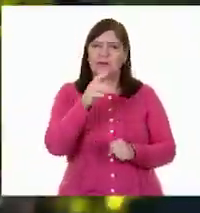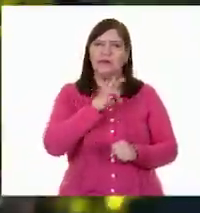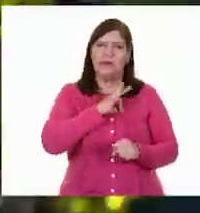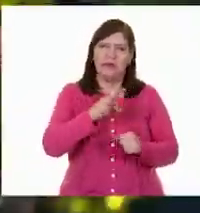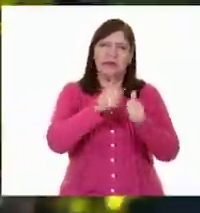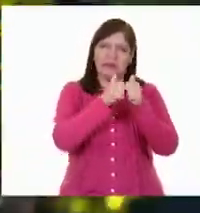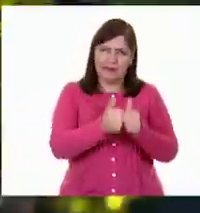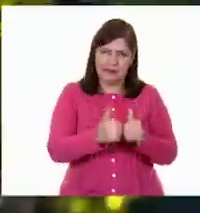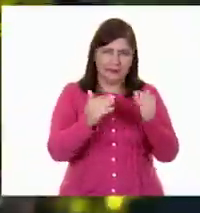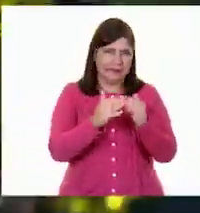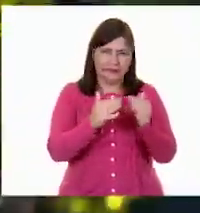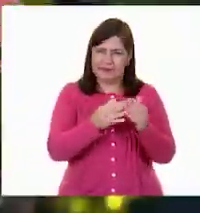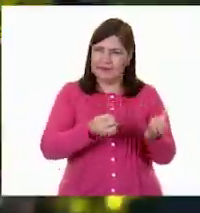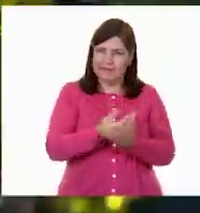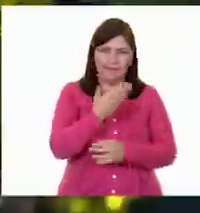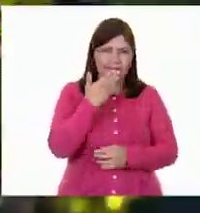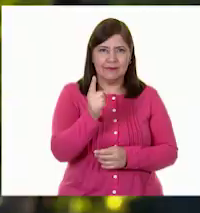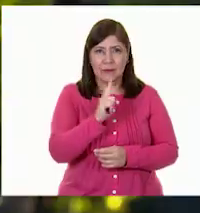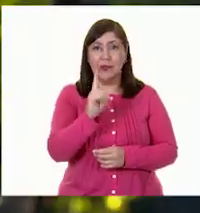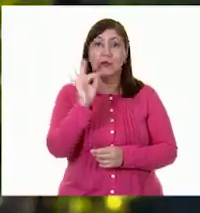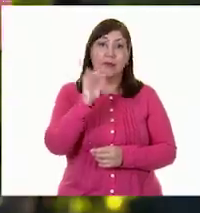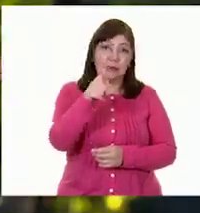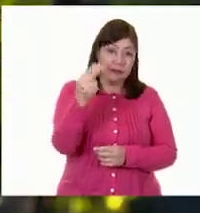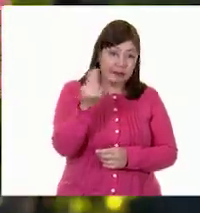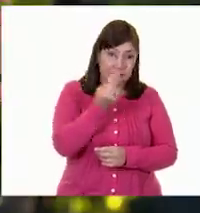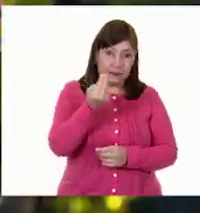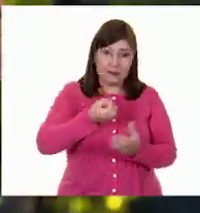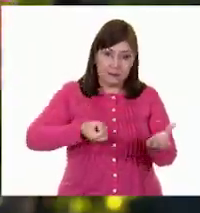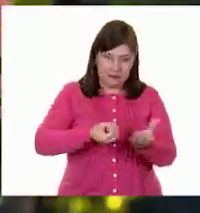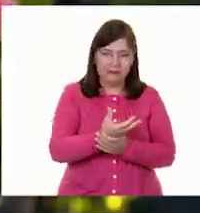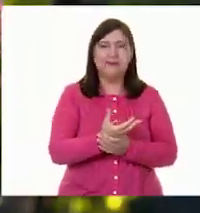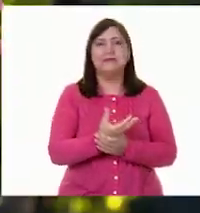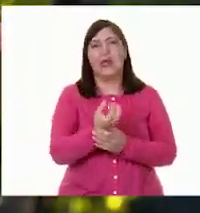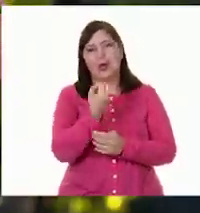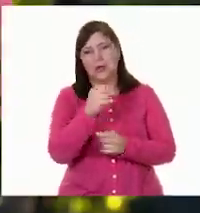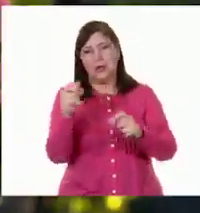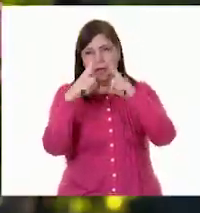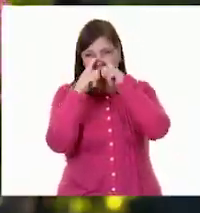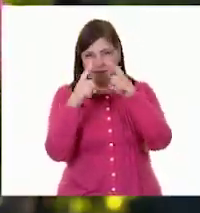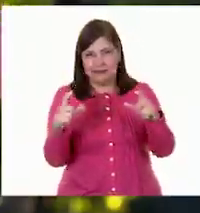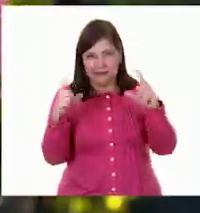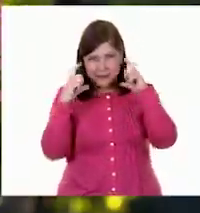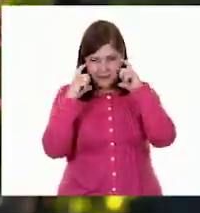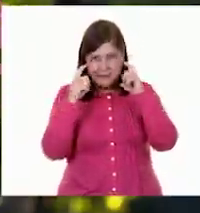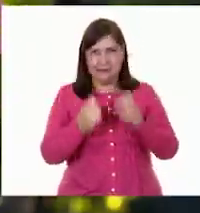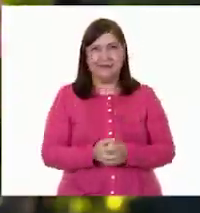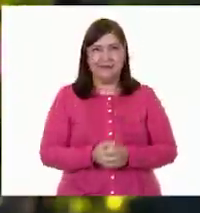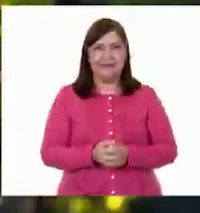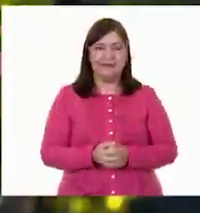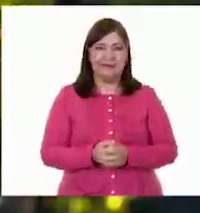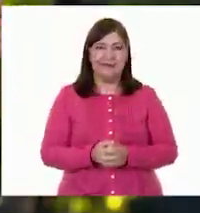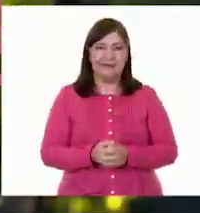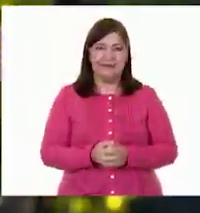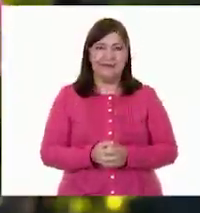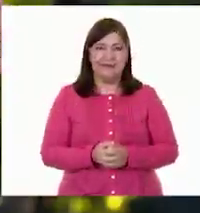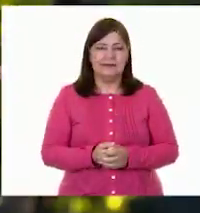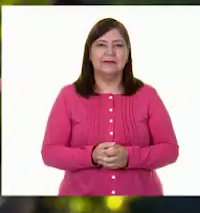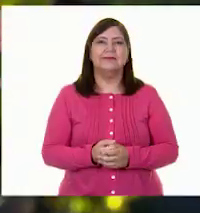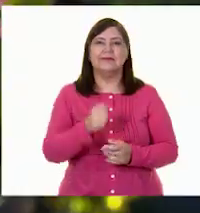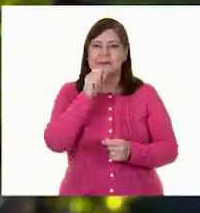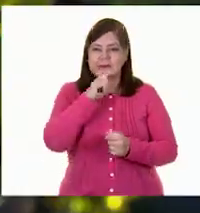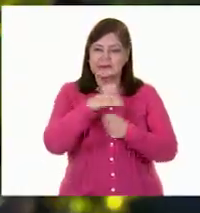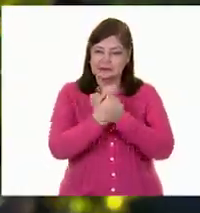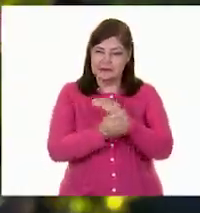no salir de casa a menos que sea muy necesario. Si lo haces, utiliza el